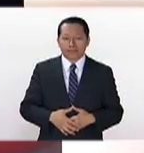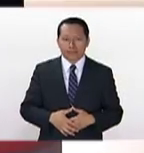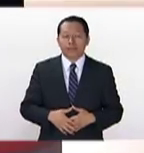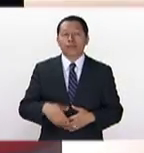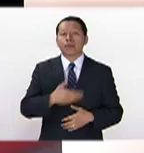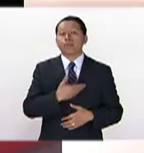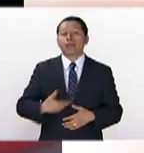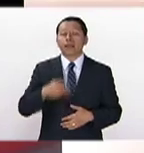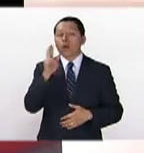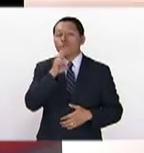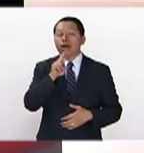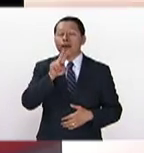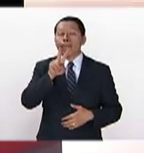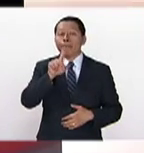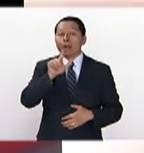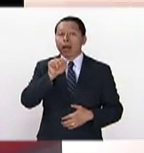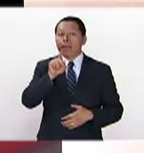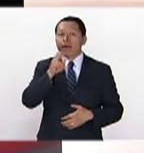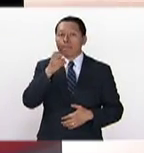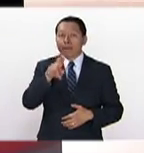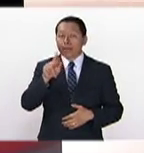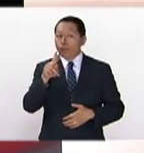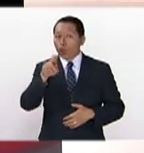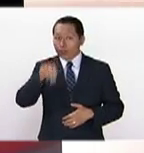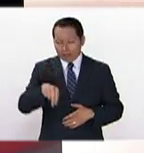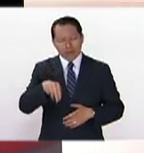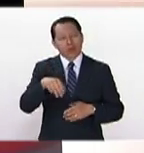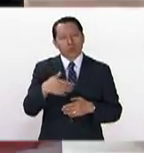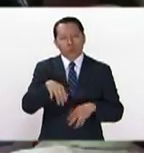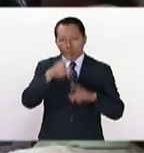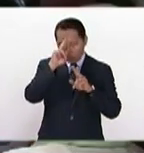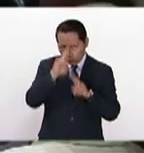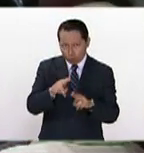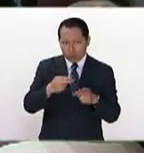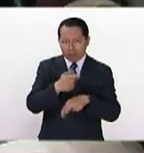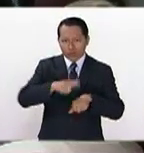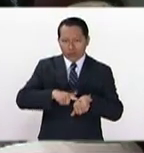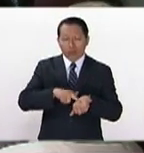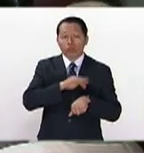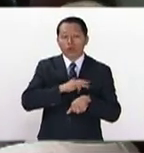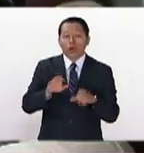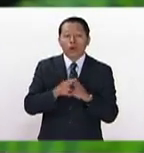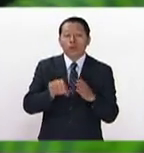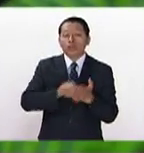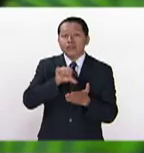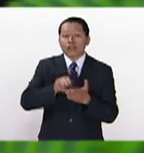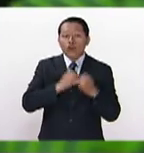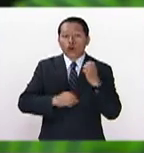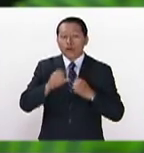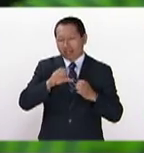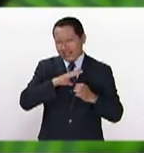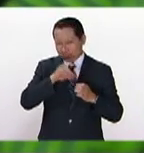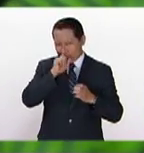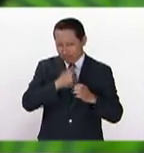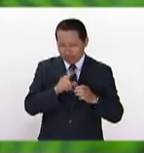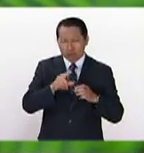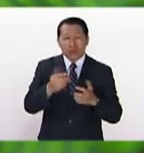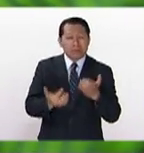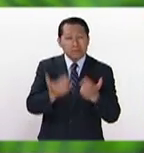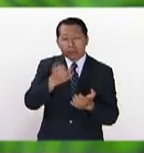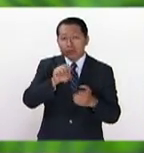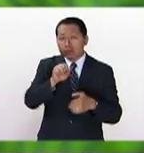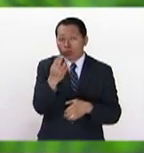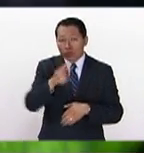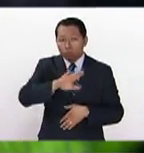También el presidente de Rusia, Vladimir Putin, declaró luto nacional y acusó de negligencia a los propietarios del centro comercial que se incendió, dejando un saldo de